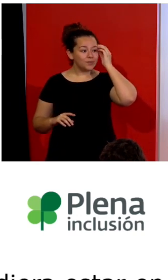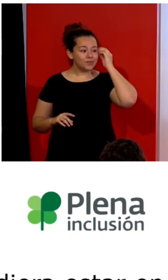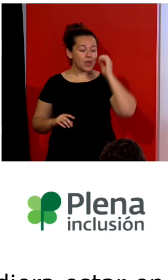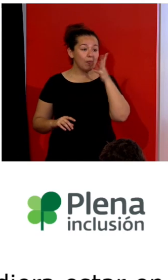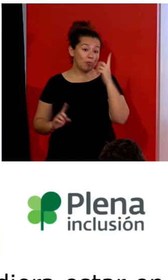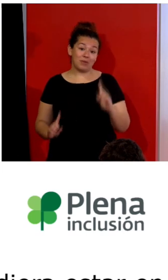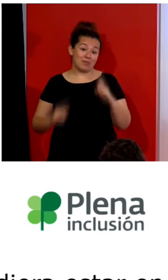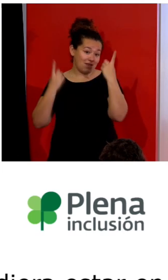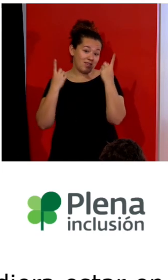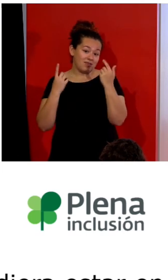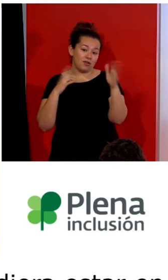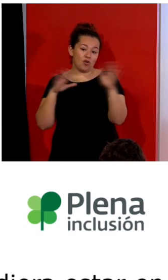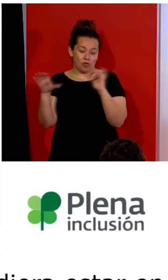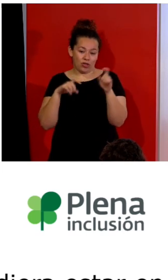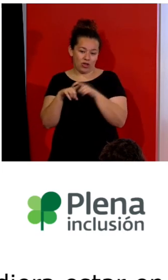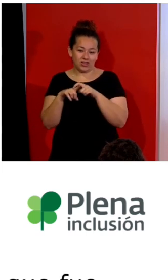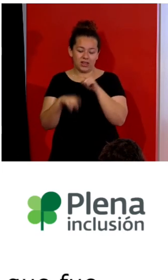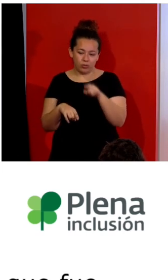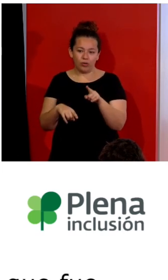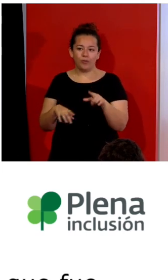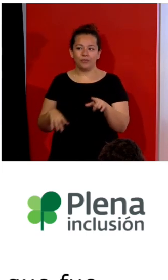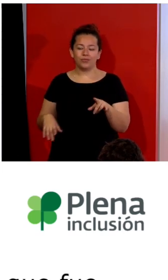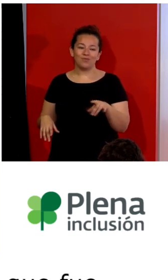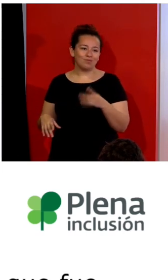primera vez que había una convocatoria de este tipo.